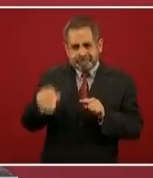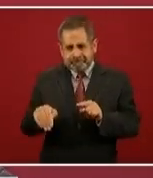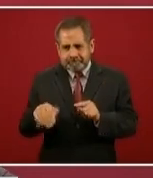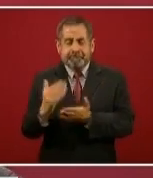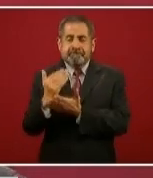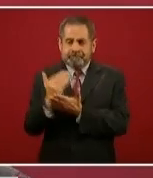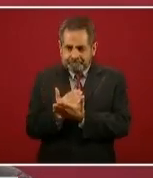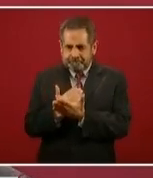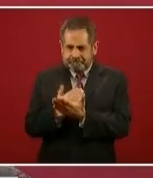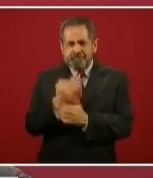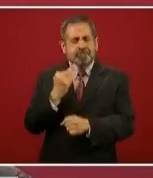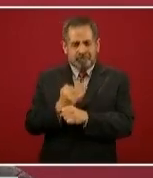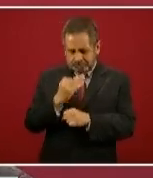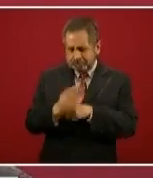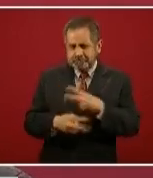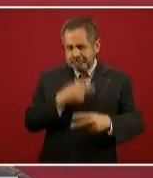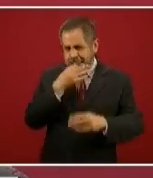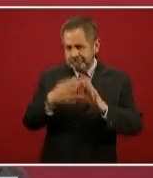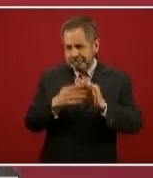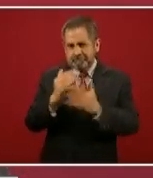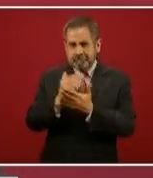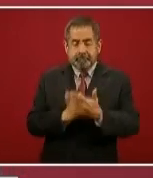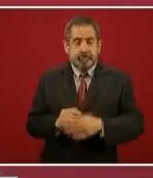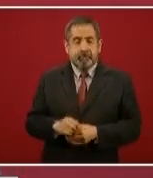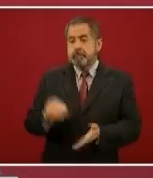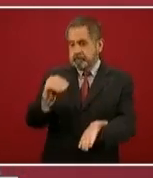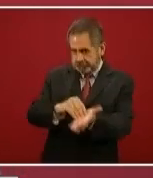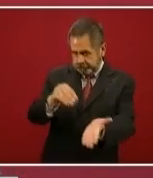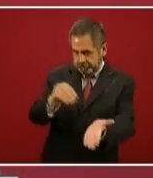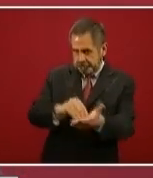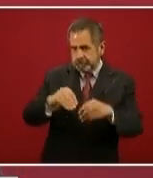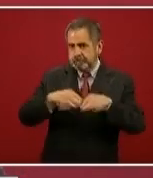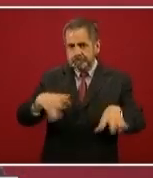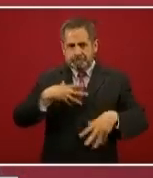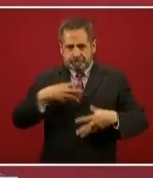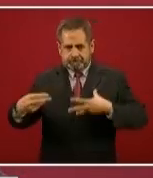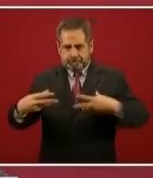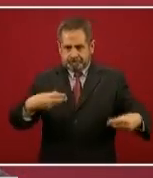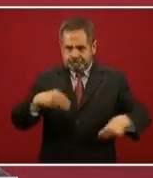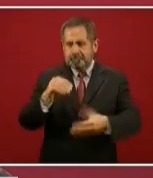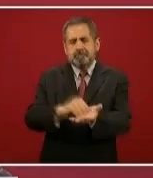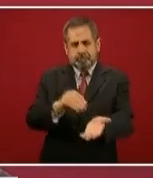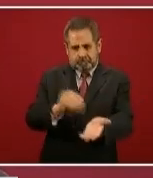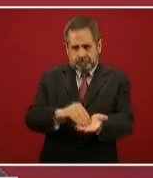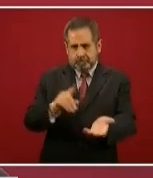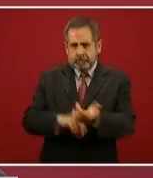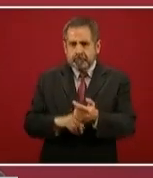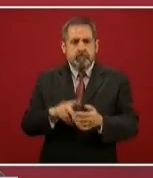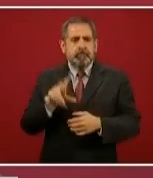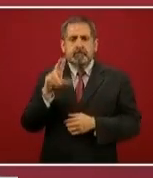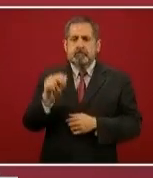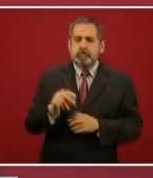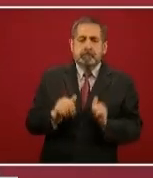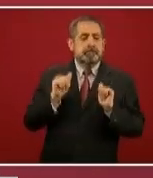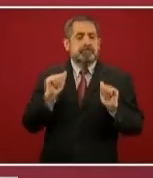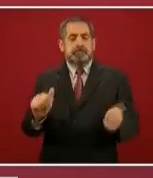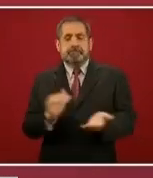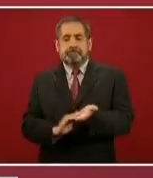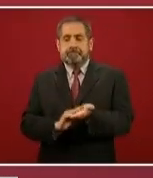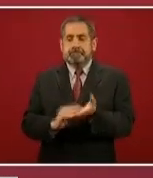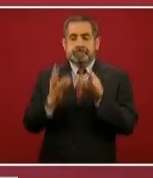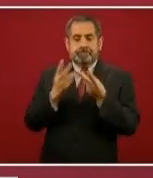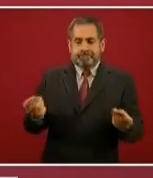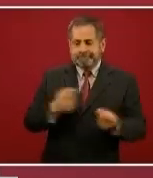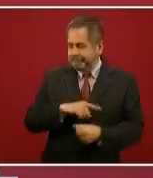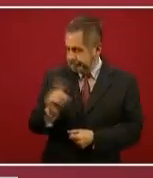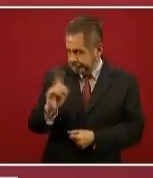menor transmisión. Quiero ser muy claro, seguiremos teniendo transmisión. La expectativa no es terminar con la epidemia de un